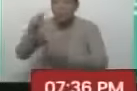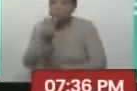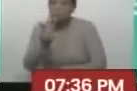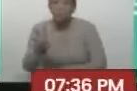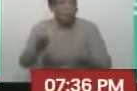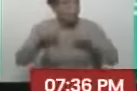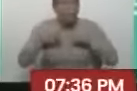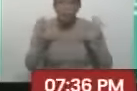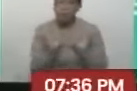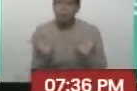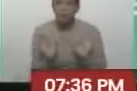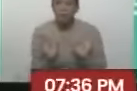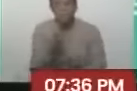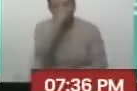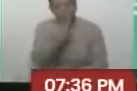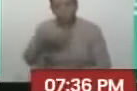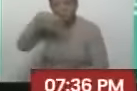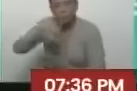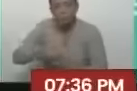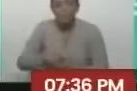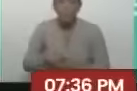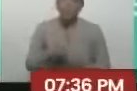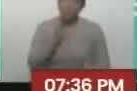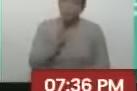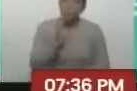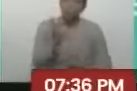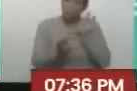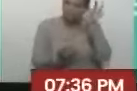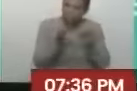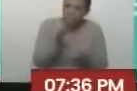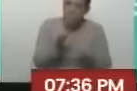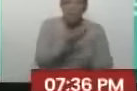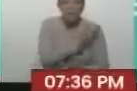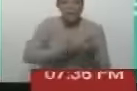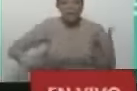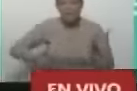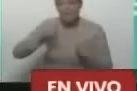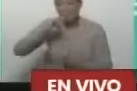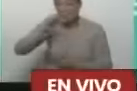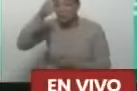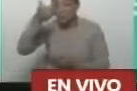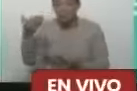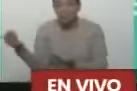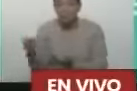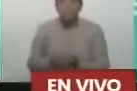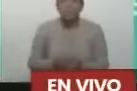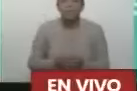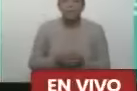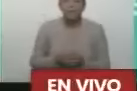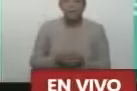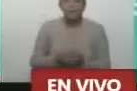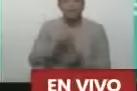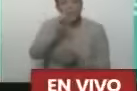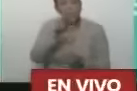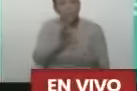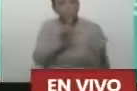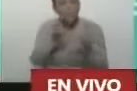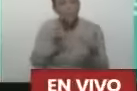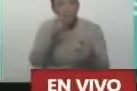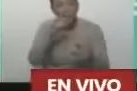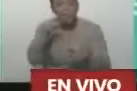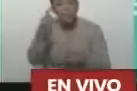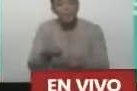moral justa por eso me gustaría si el presidente de la asamblea nacional nos tiene algún comentario del el debate que van